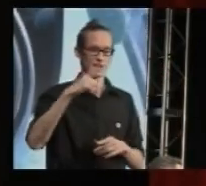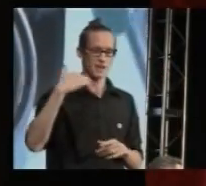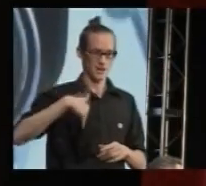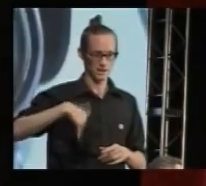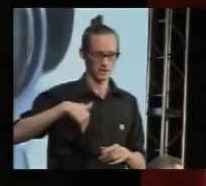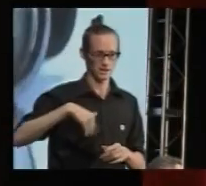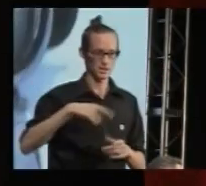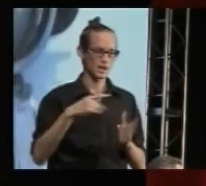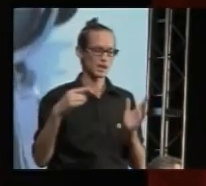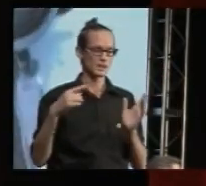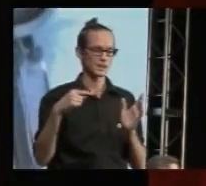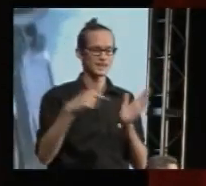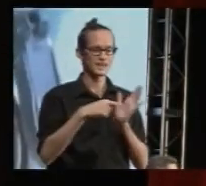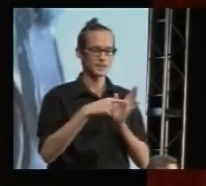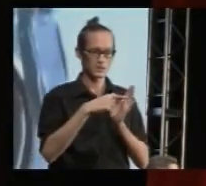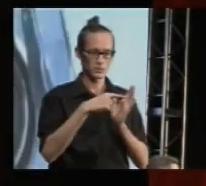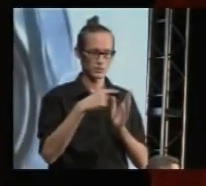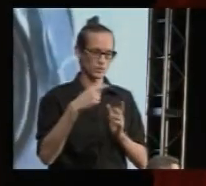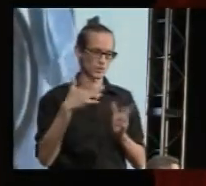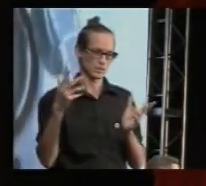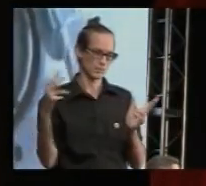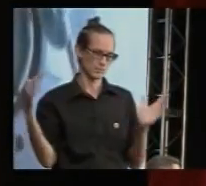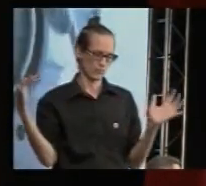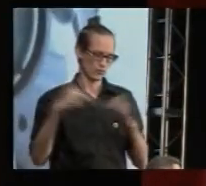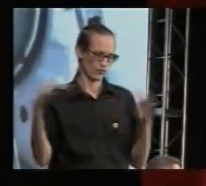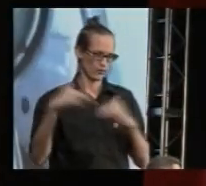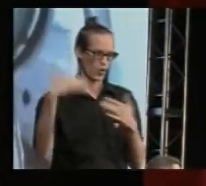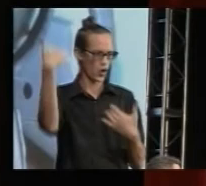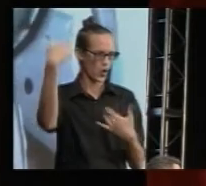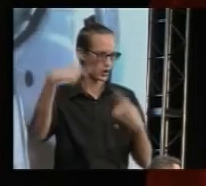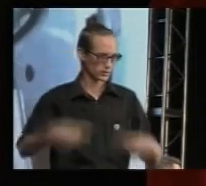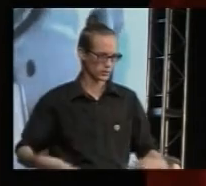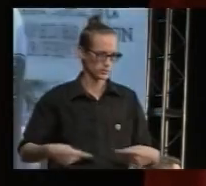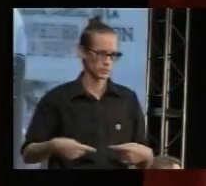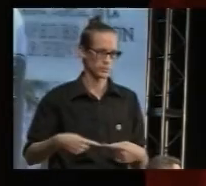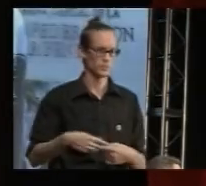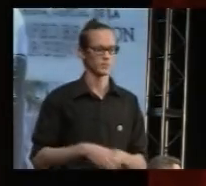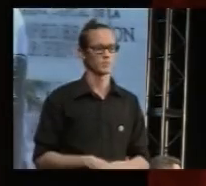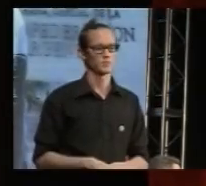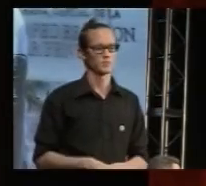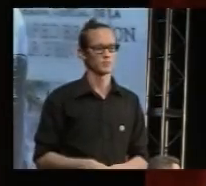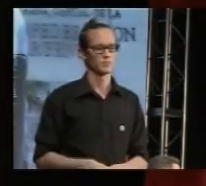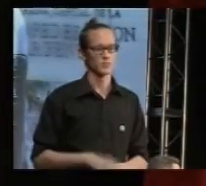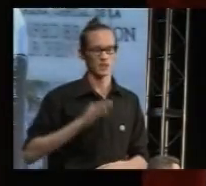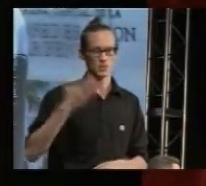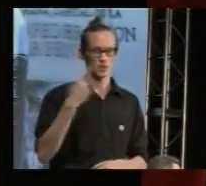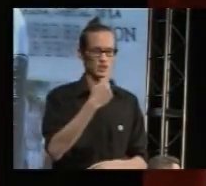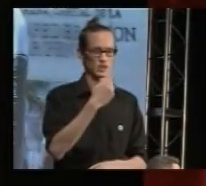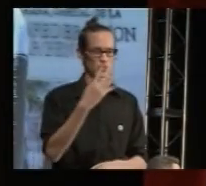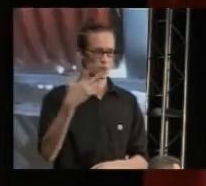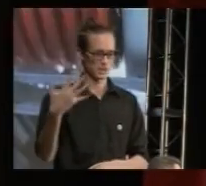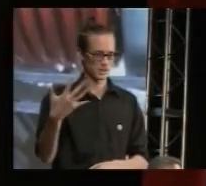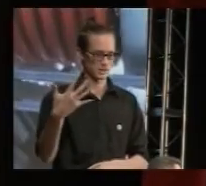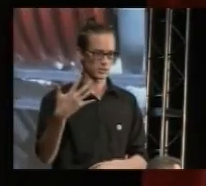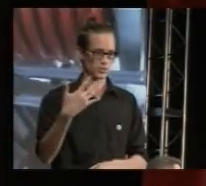hubo 103 eventos calificados en la ciudad y en el año pasado 145 eventos. Pero en cuanto a obra para